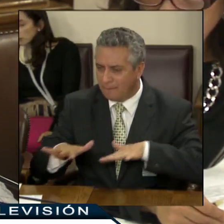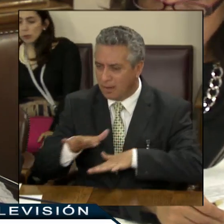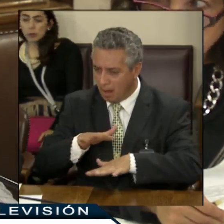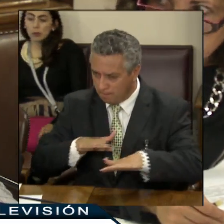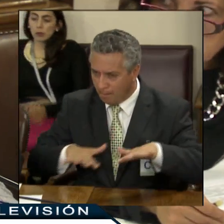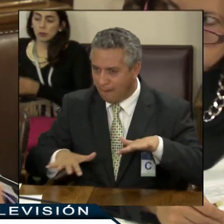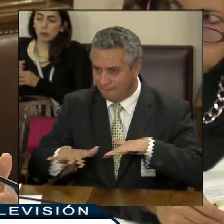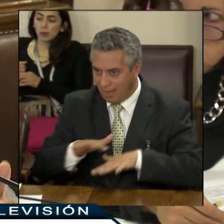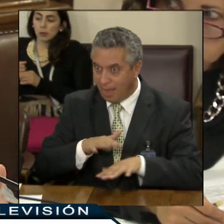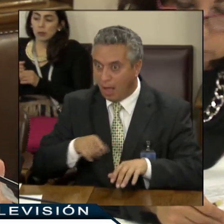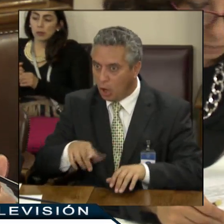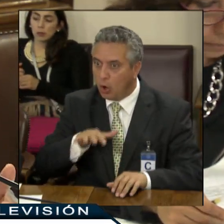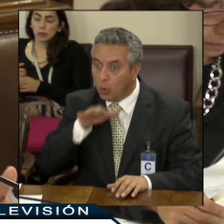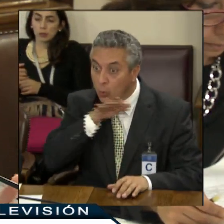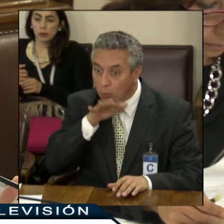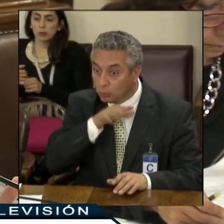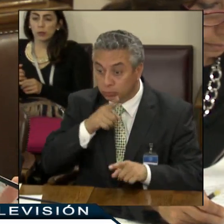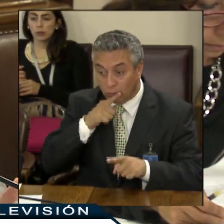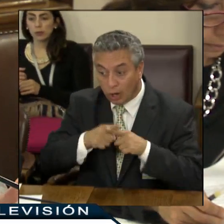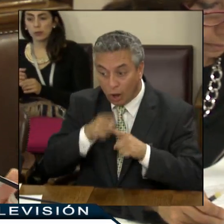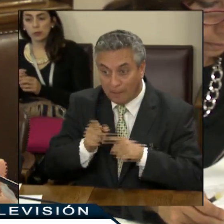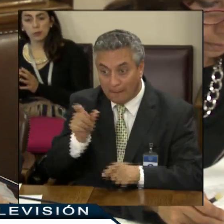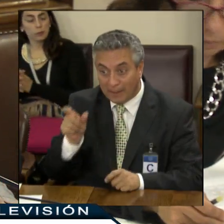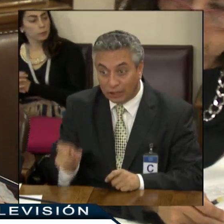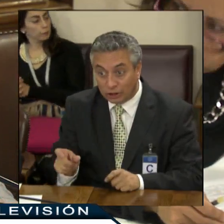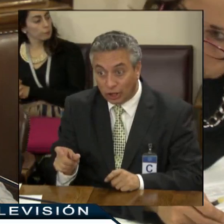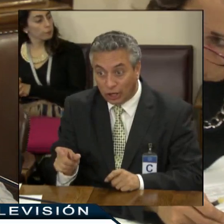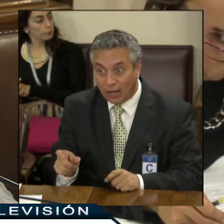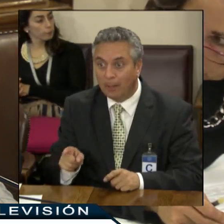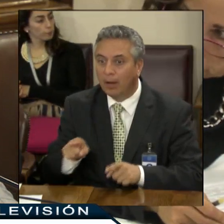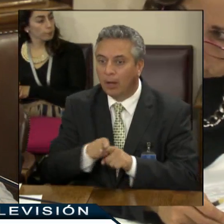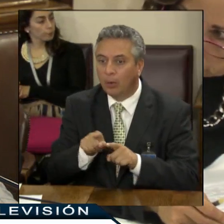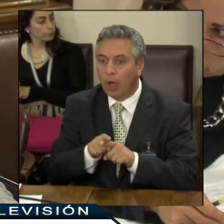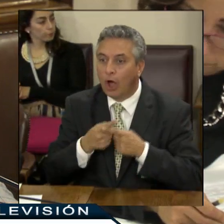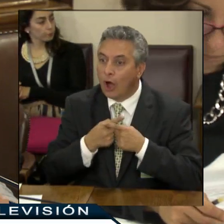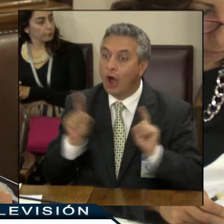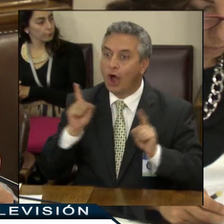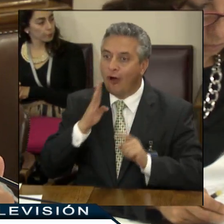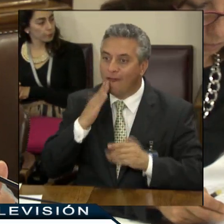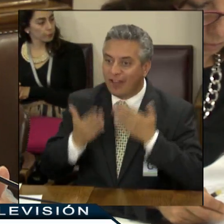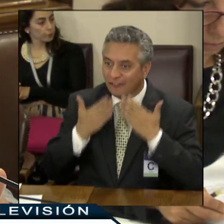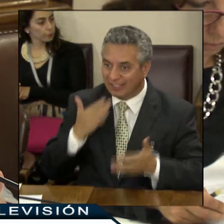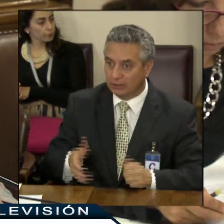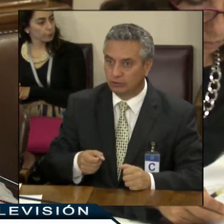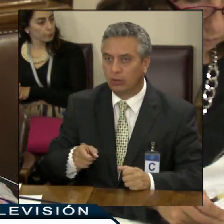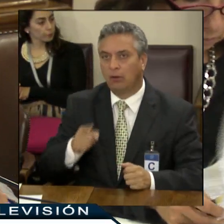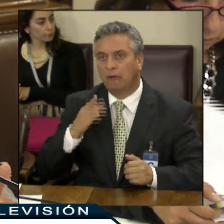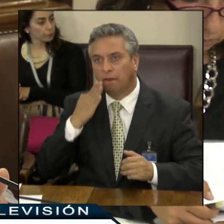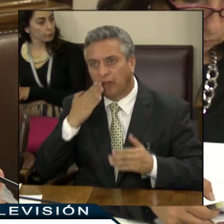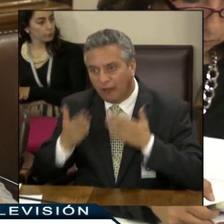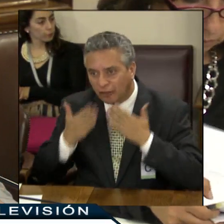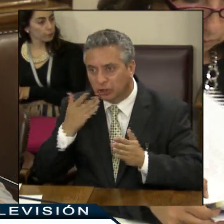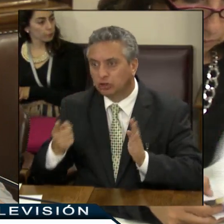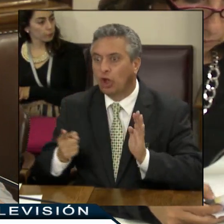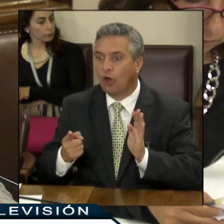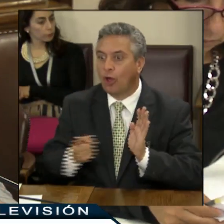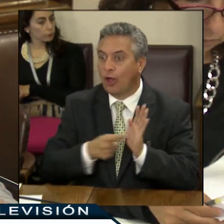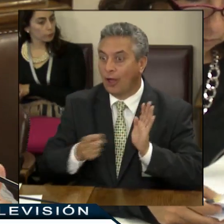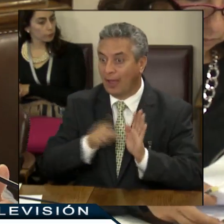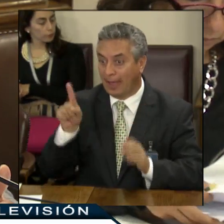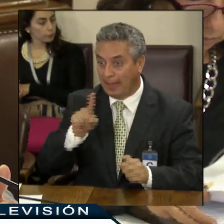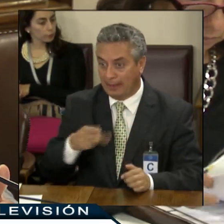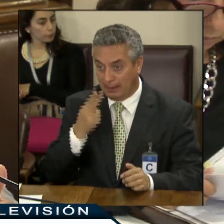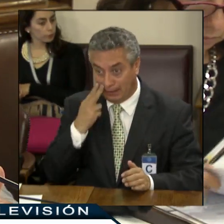que usen el nombre de una persona para obtener otro tipo de beneficio beneficios tributarios en fin entonces alguien